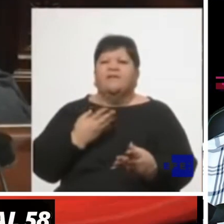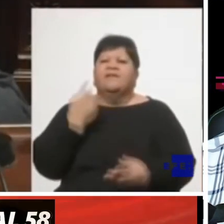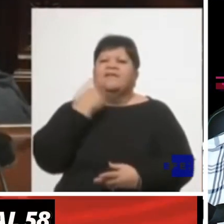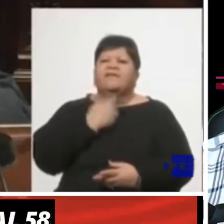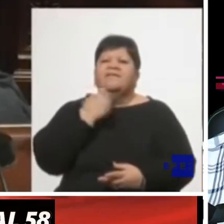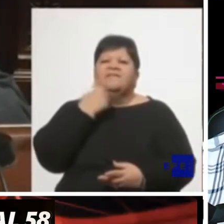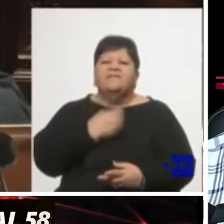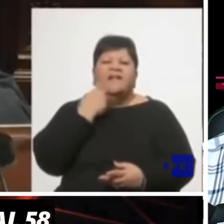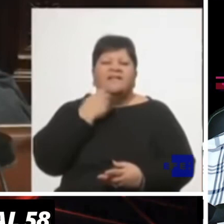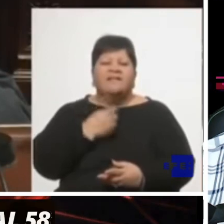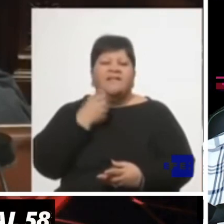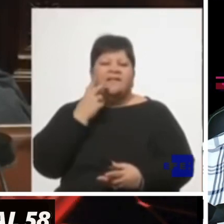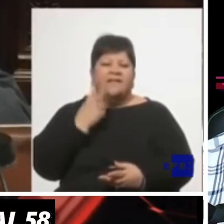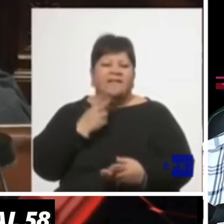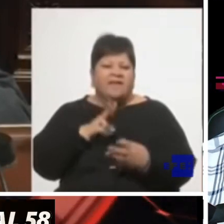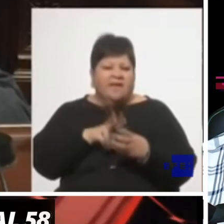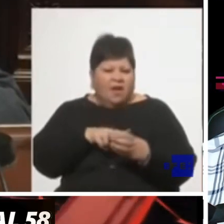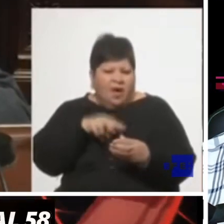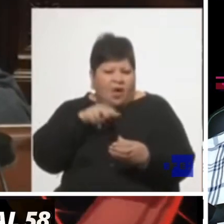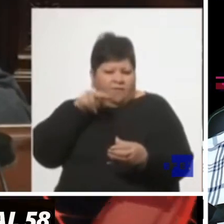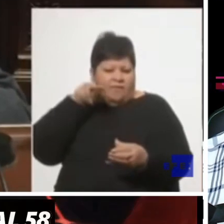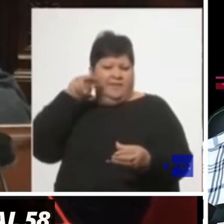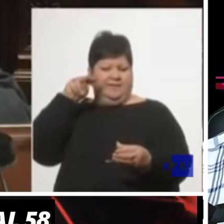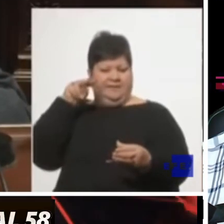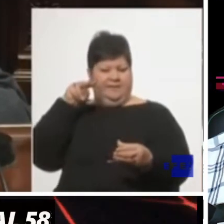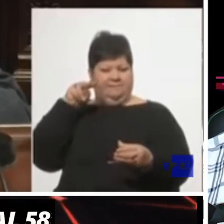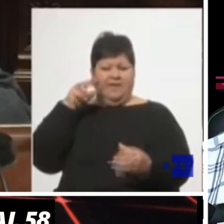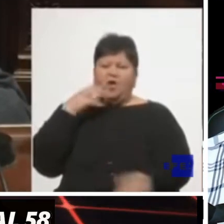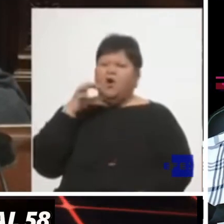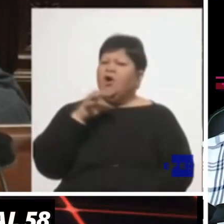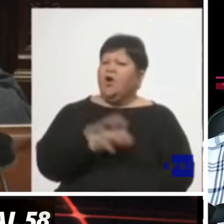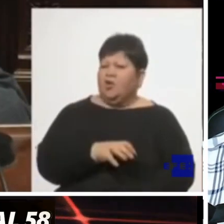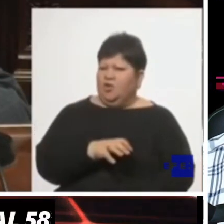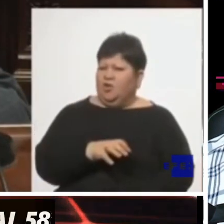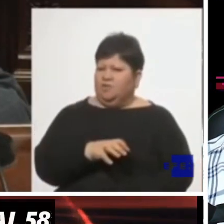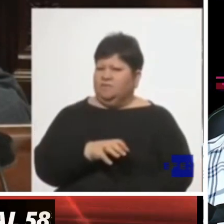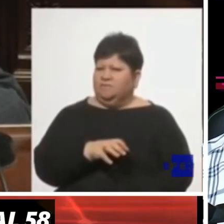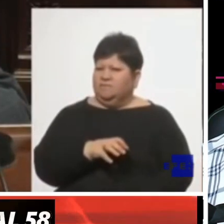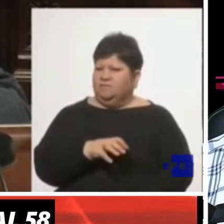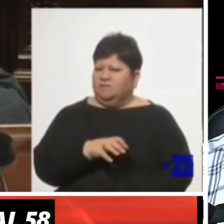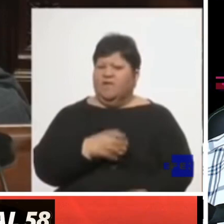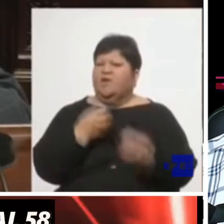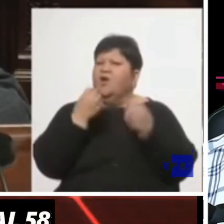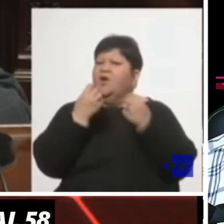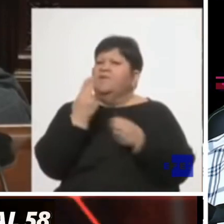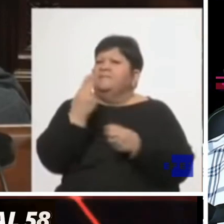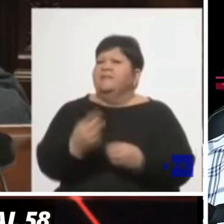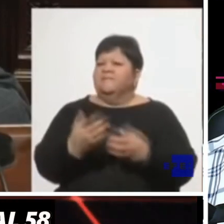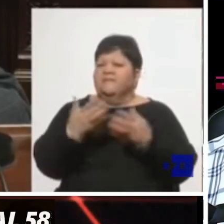años de un presidente de la OEA. Amigos y amigas, me despido de esta información y nos vemos en el próximo video.